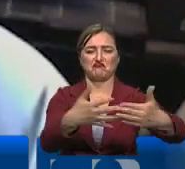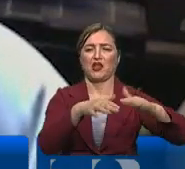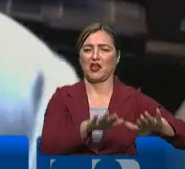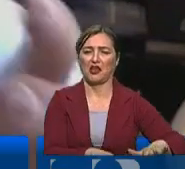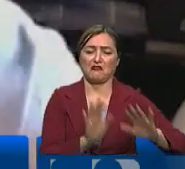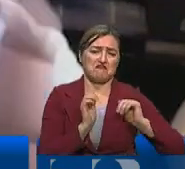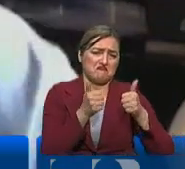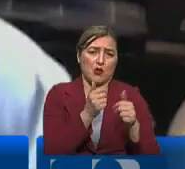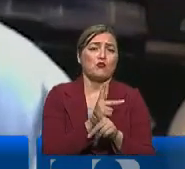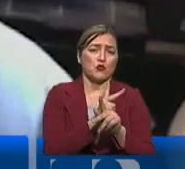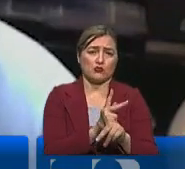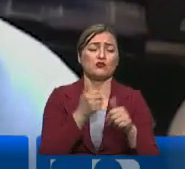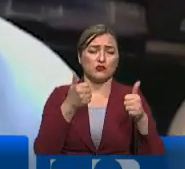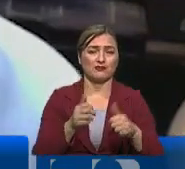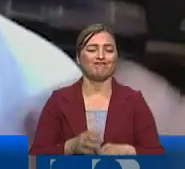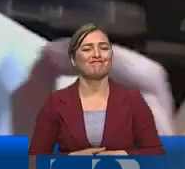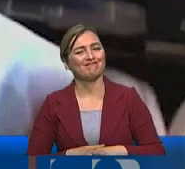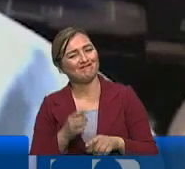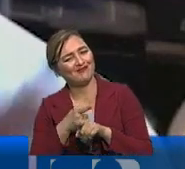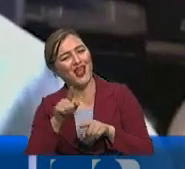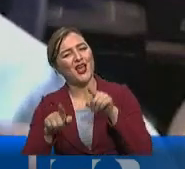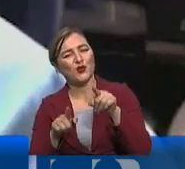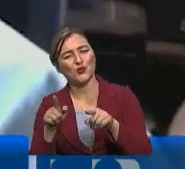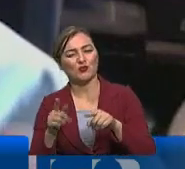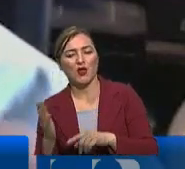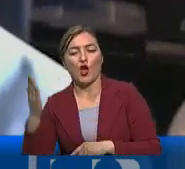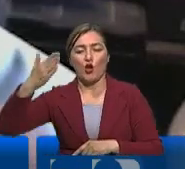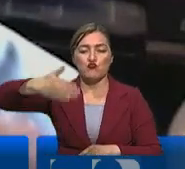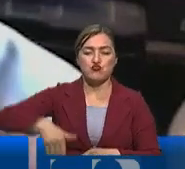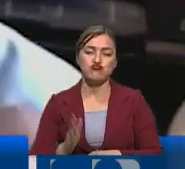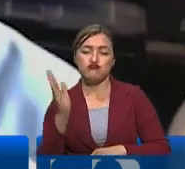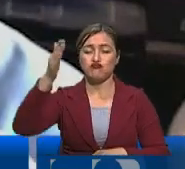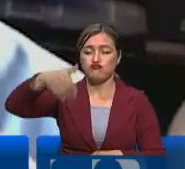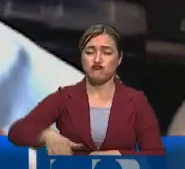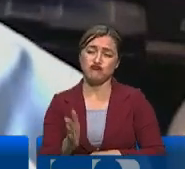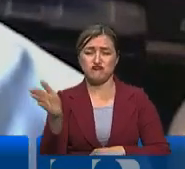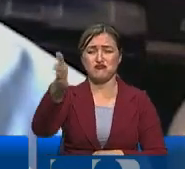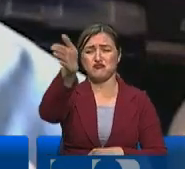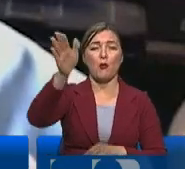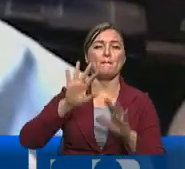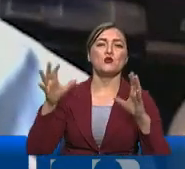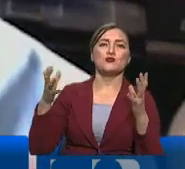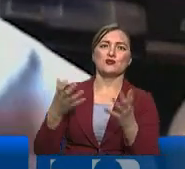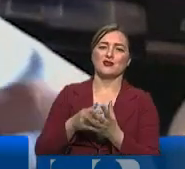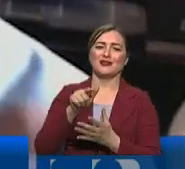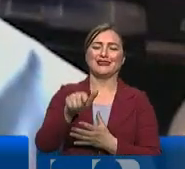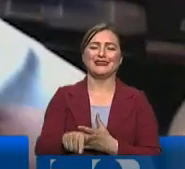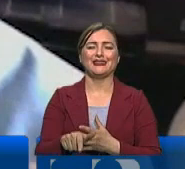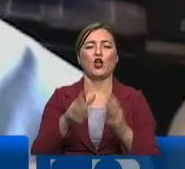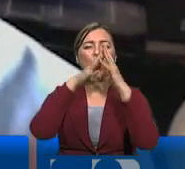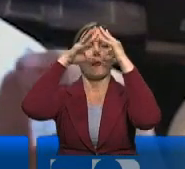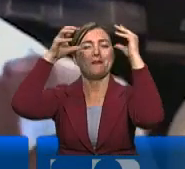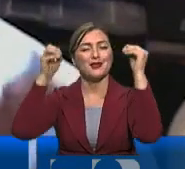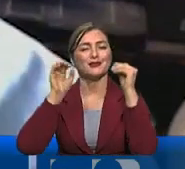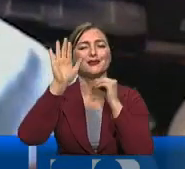reserva marina puede abarcar toda su población. Para especies que son más móviles, hay que ser más quirúrgicos, hay que entender